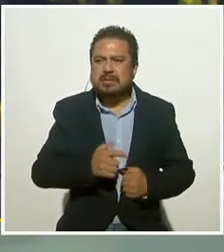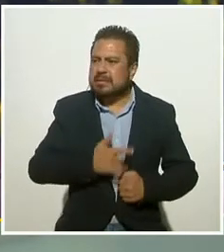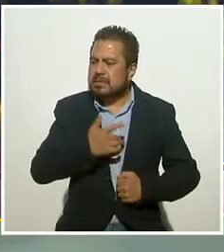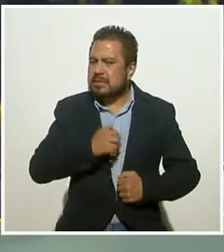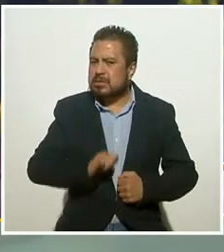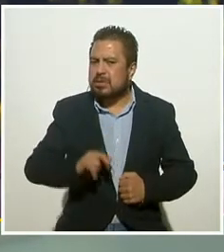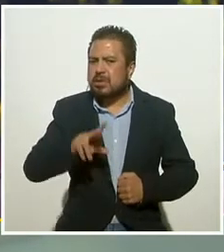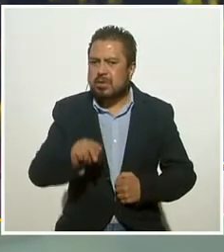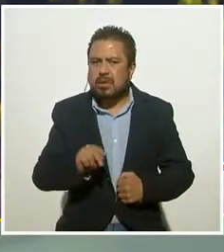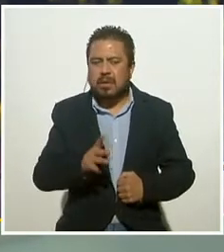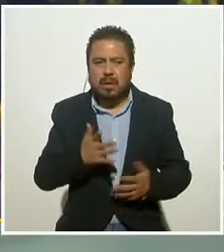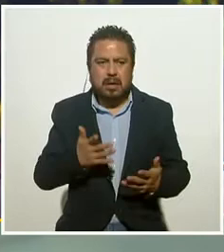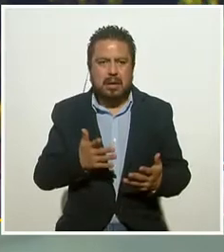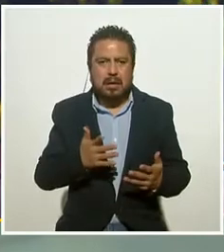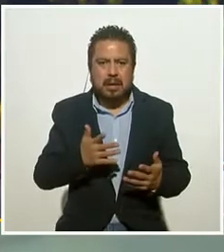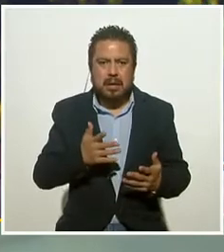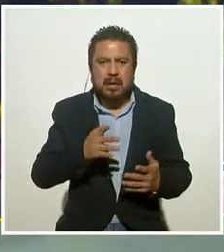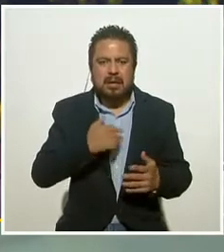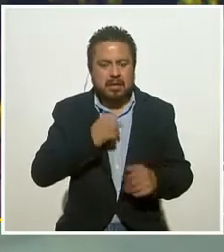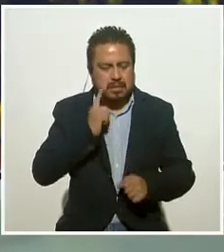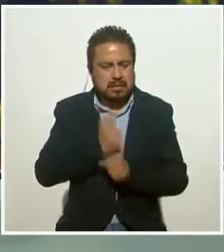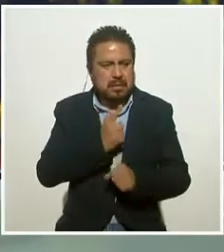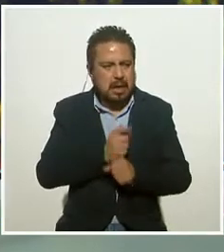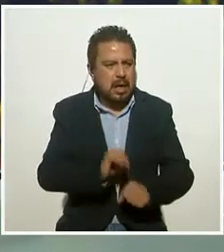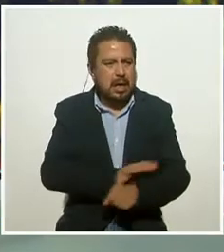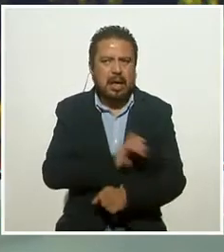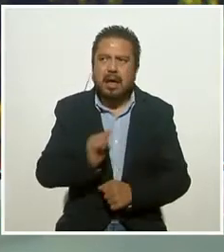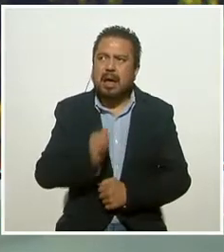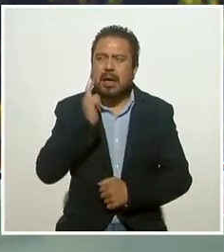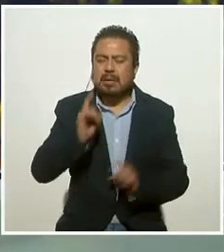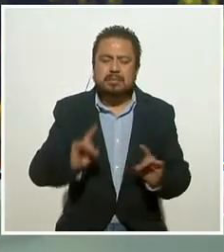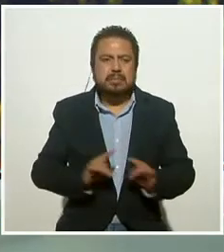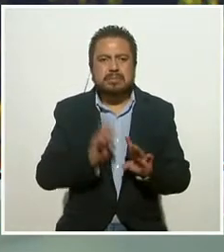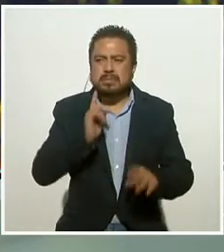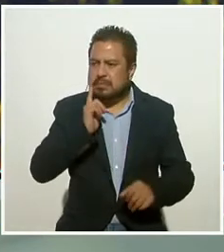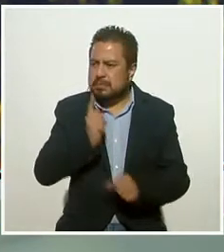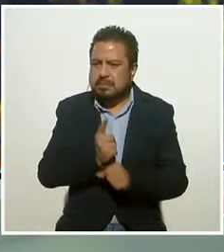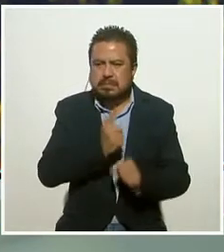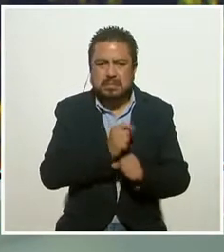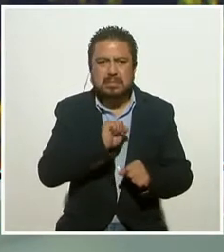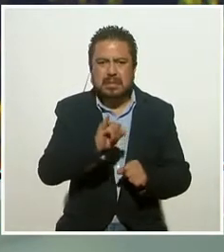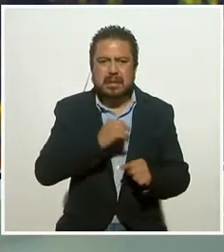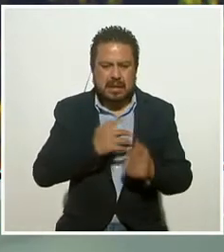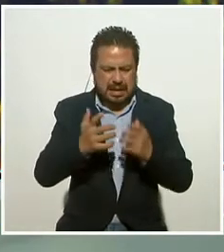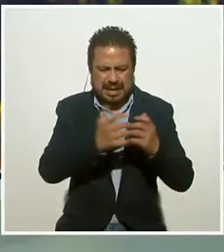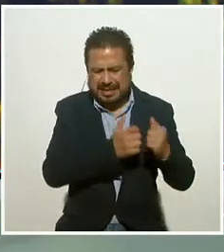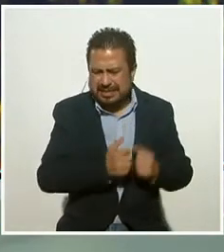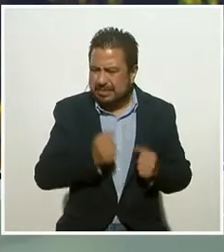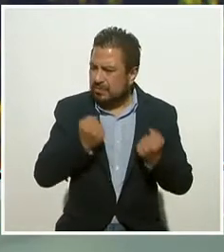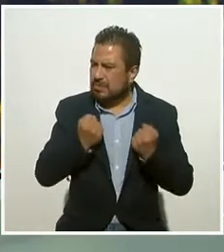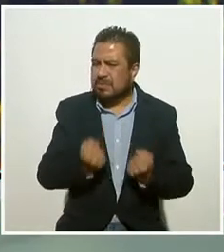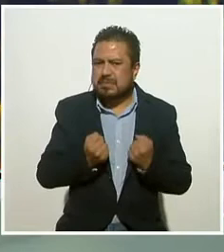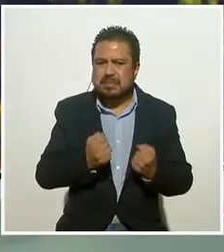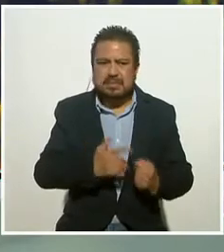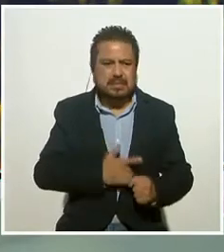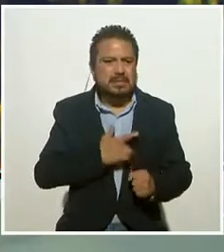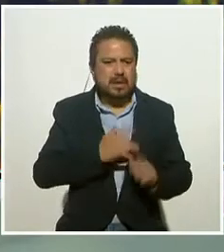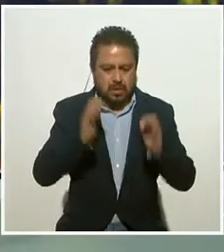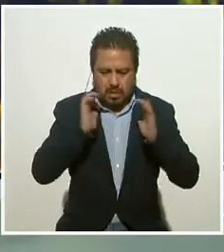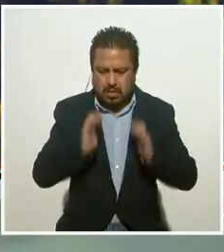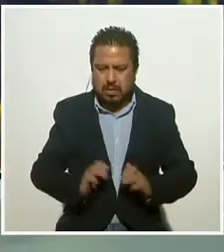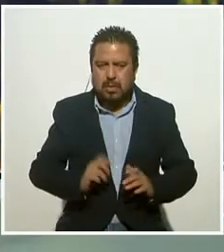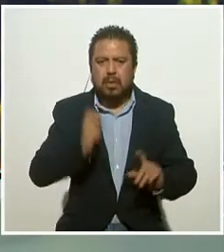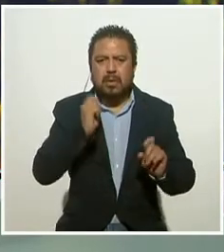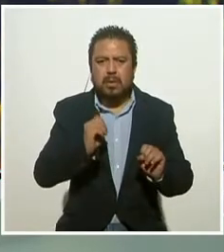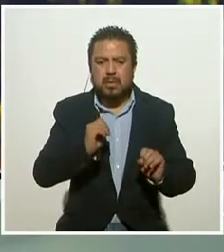tensa? ¿No? ¿Estoy notando alguna emoción? A lo mejor de repente me doy cuenta que estoy estresadísima y que eso lo siento en el cuerpo, o que